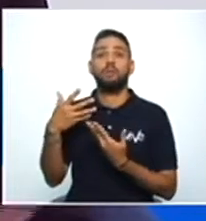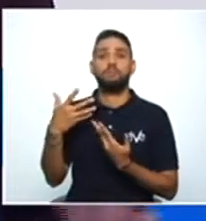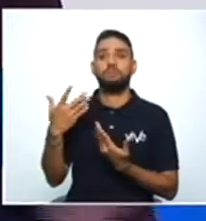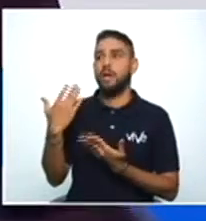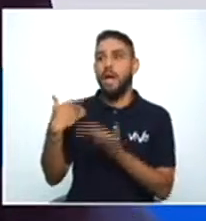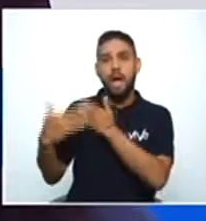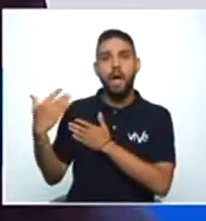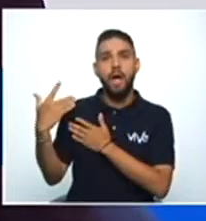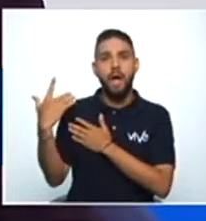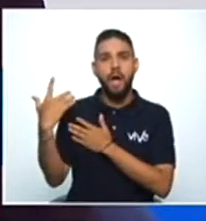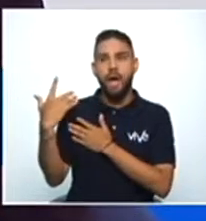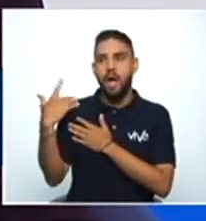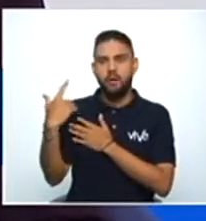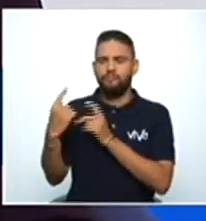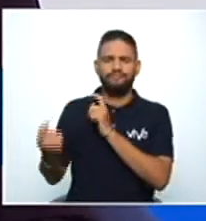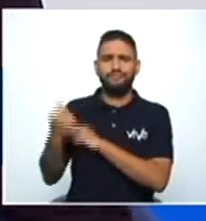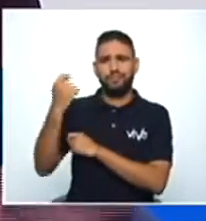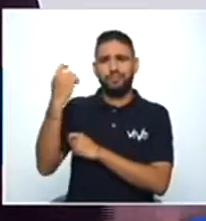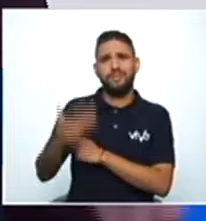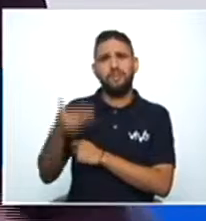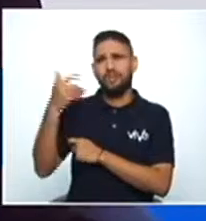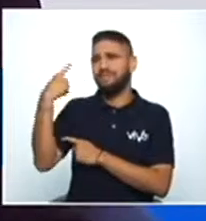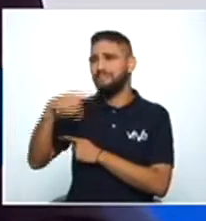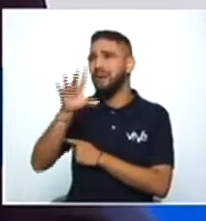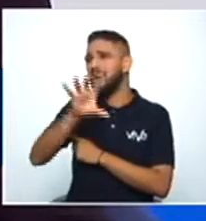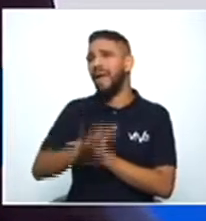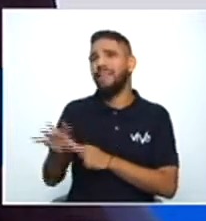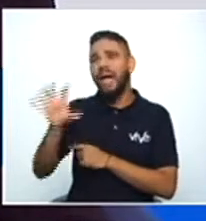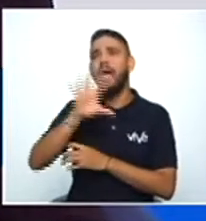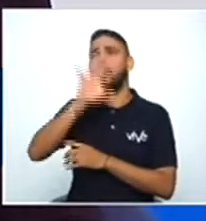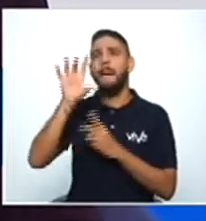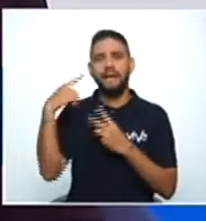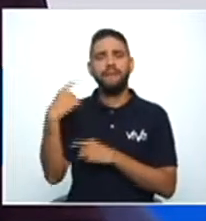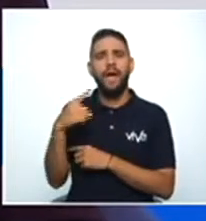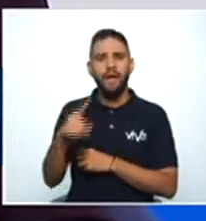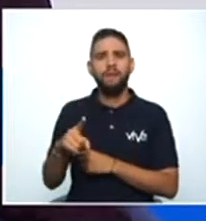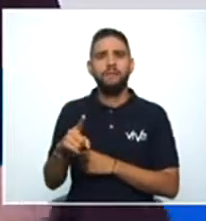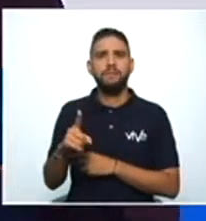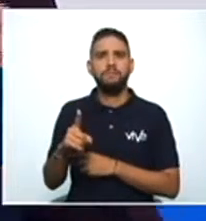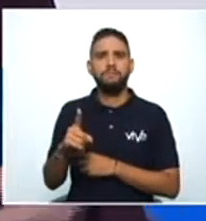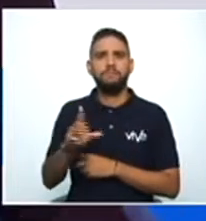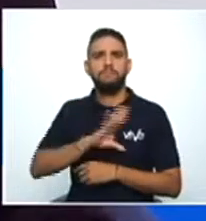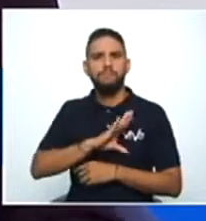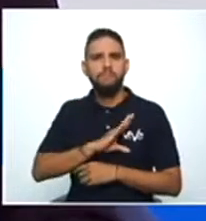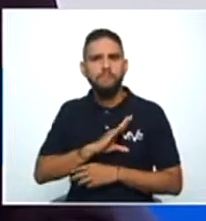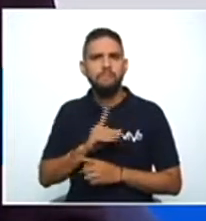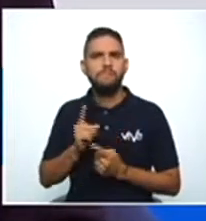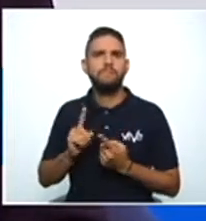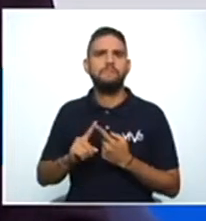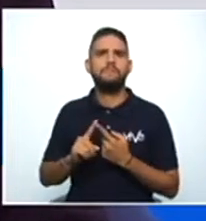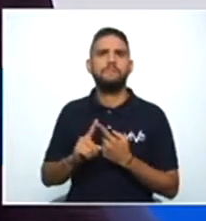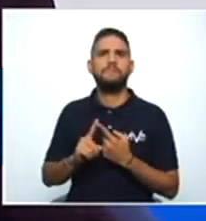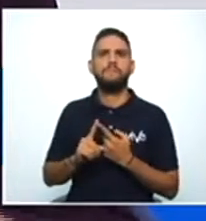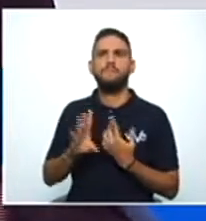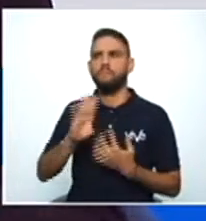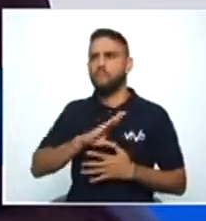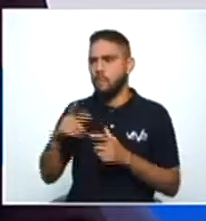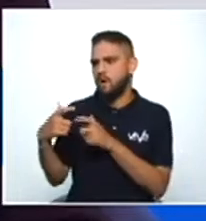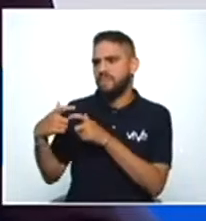más similar que podemos ver en otros estados en otros países a través desde el punto de vista de lo que es la producción discográfica